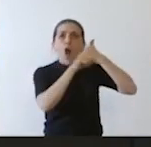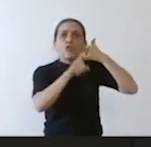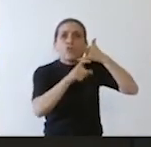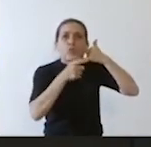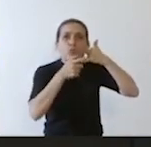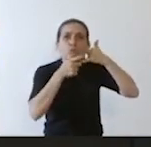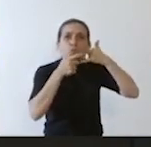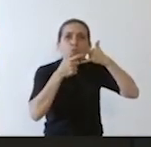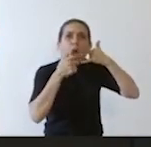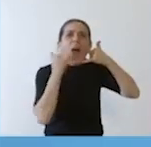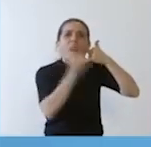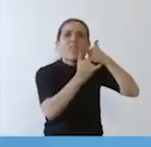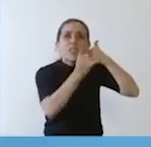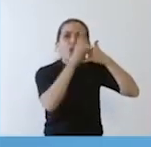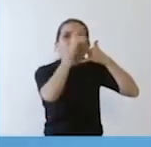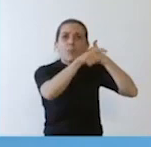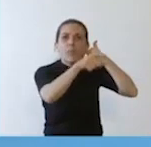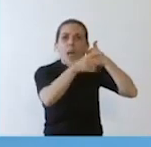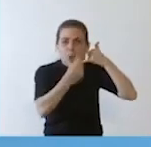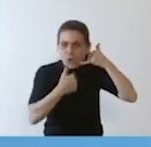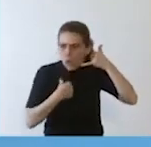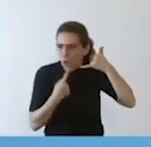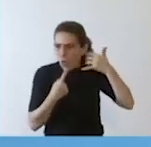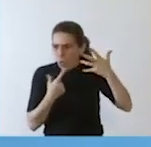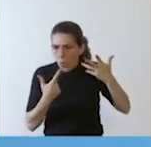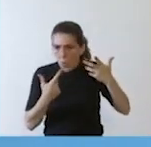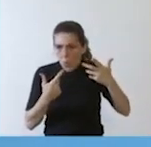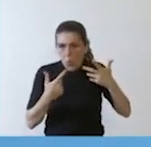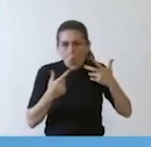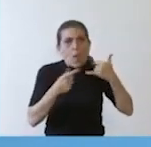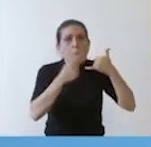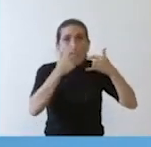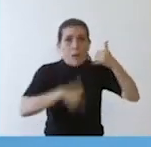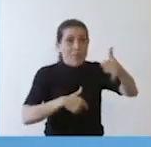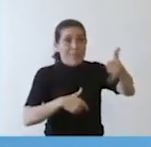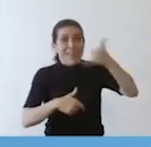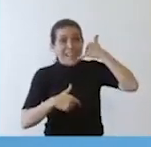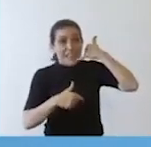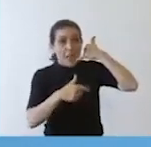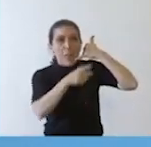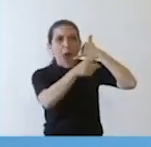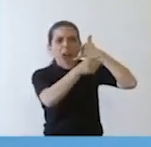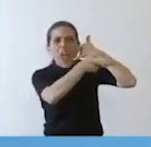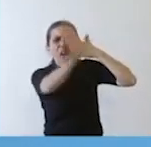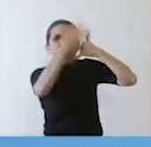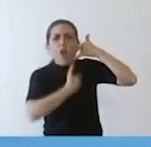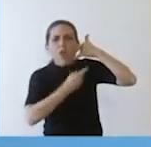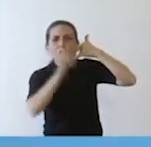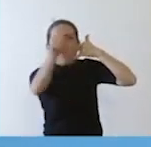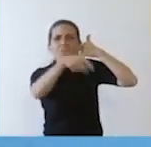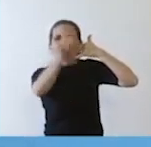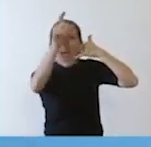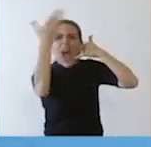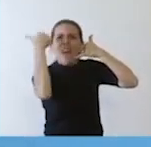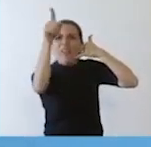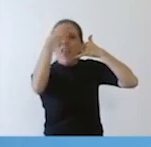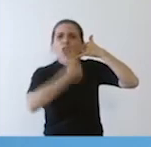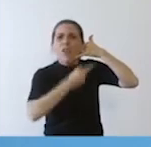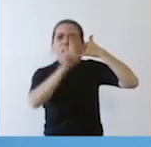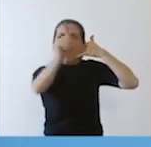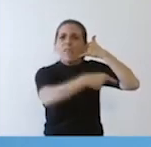porque las personas tienen dudas de dónde vinieron, cuándo vinieron, con quiénes se vieron e inclusive a